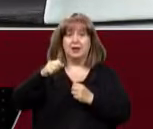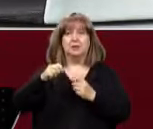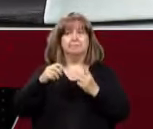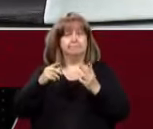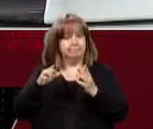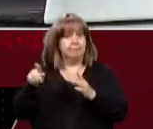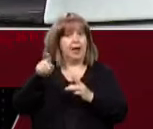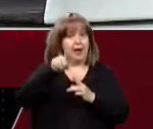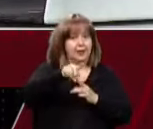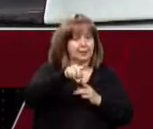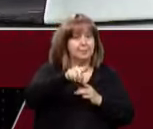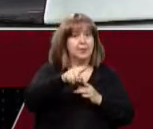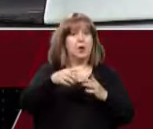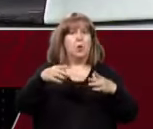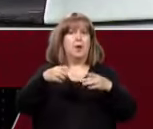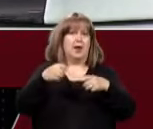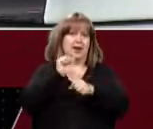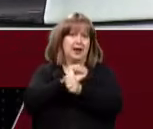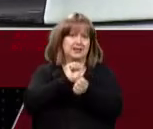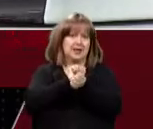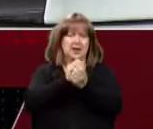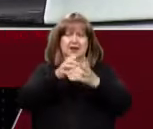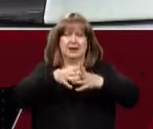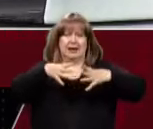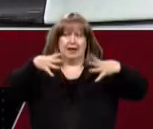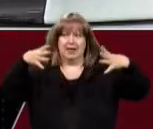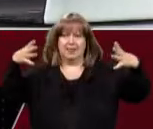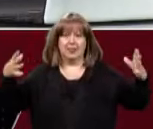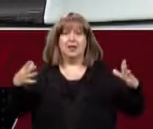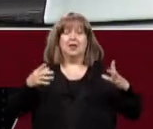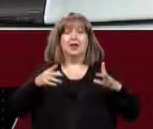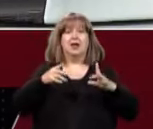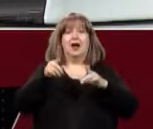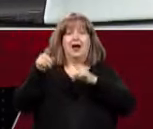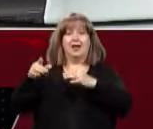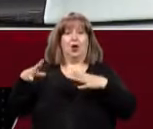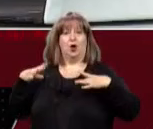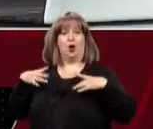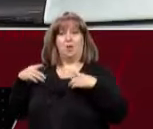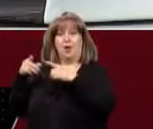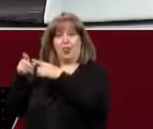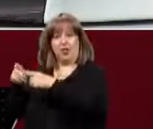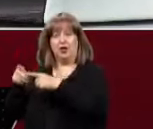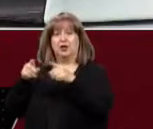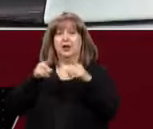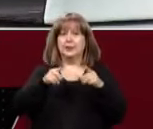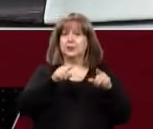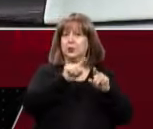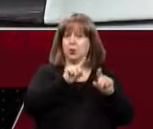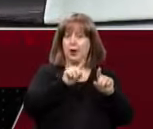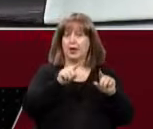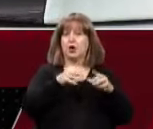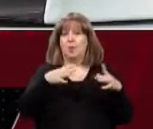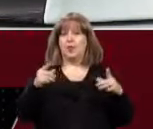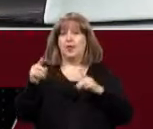de Campana es una cárcel muy grande, y además donde no van a tener quizás algunas comodidades como han tenido hasta ahora, porque recordemos que ellos